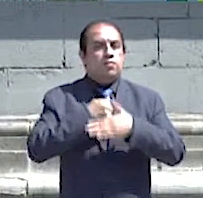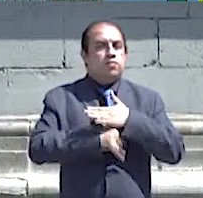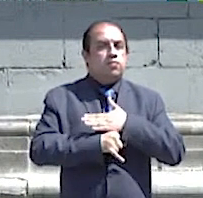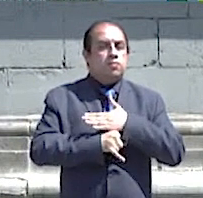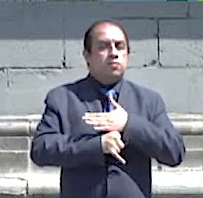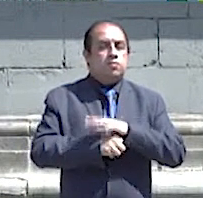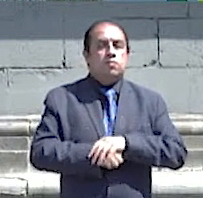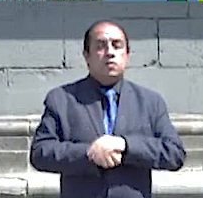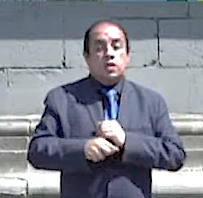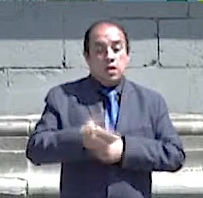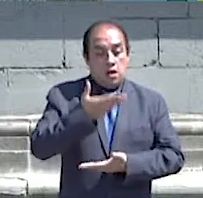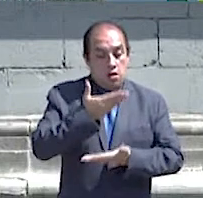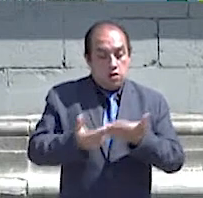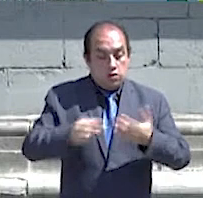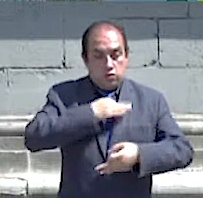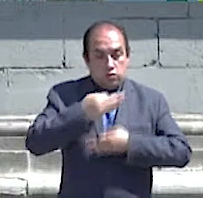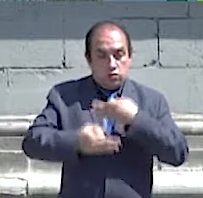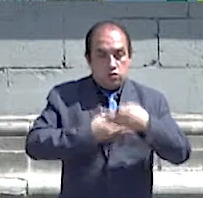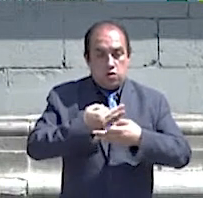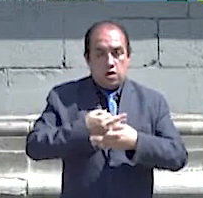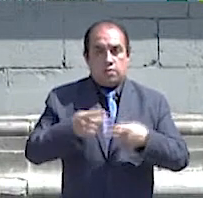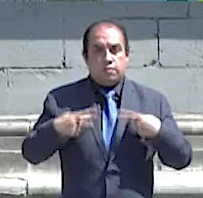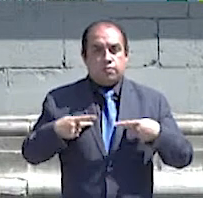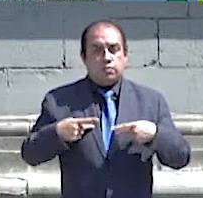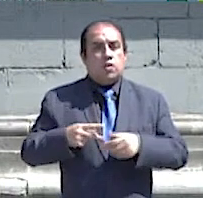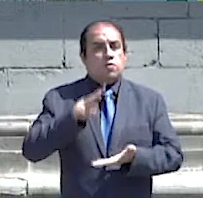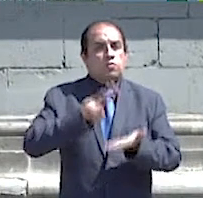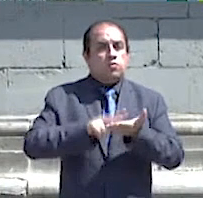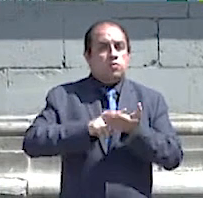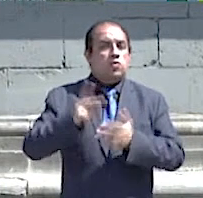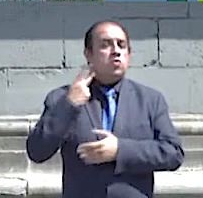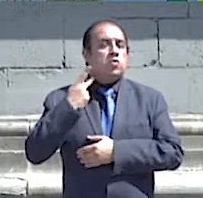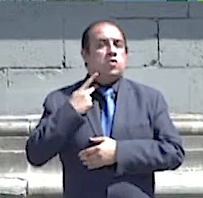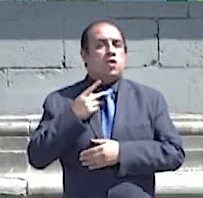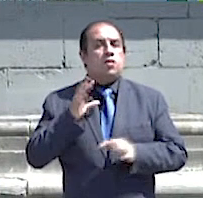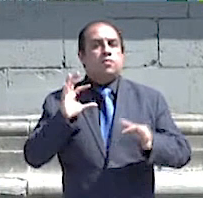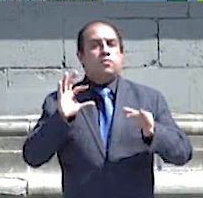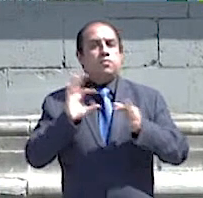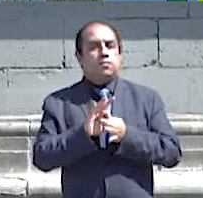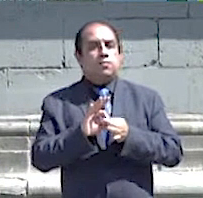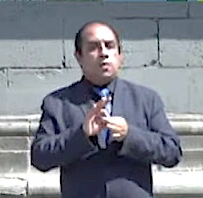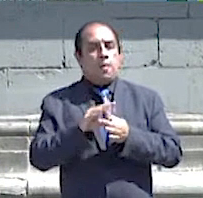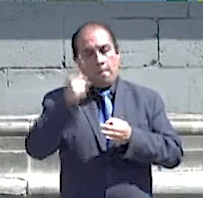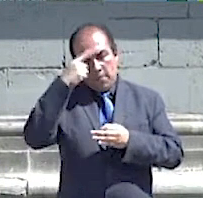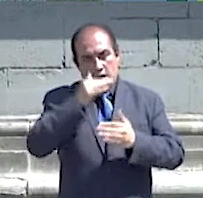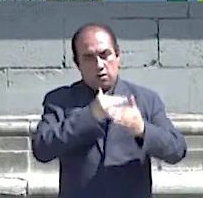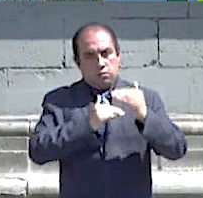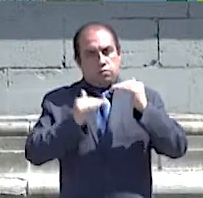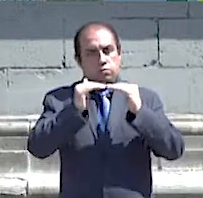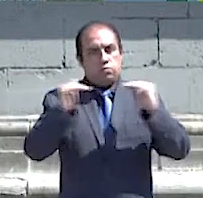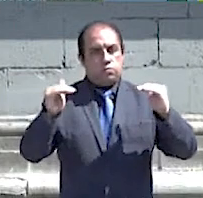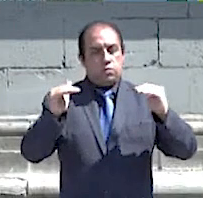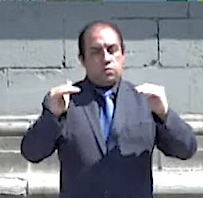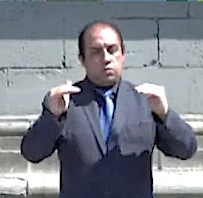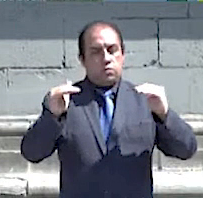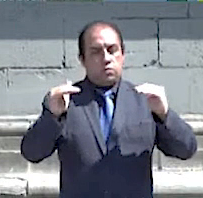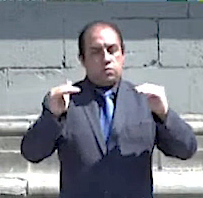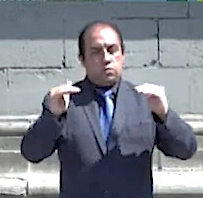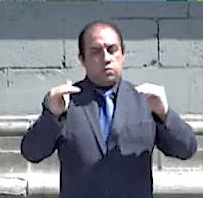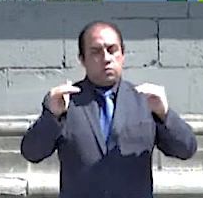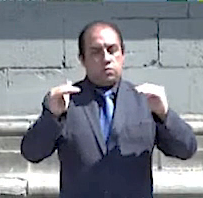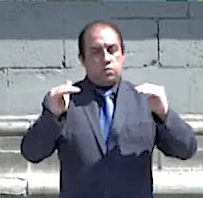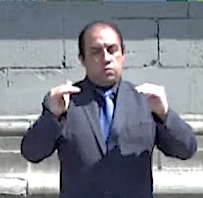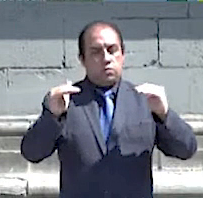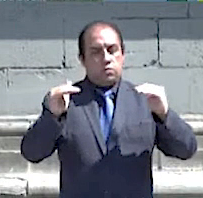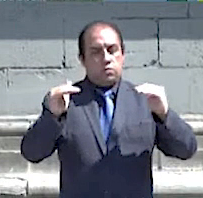hoy todos los astros y las voluntades políticas se están alineando para equilibrarlo y darle una gran vida a nuestro